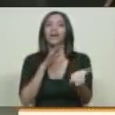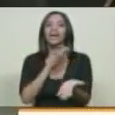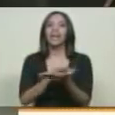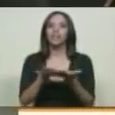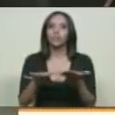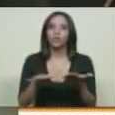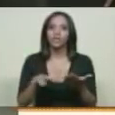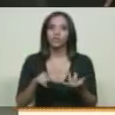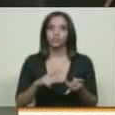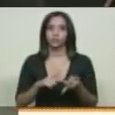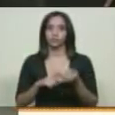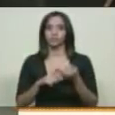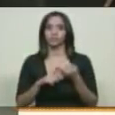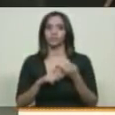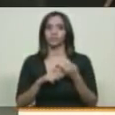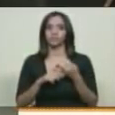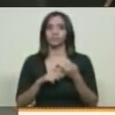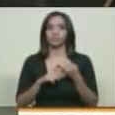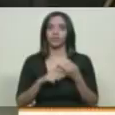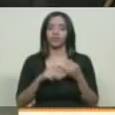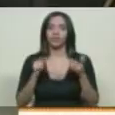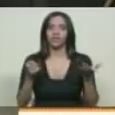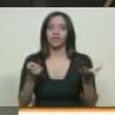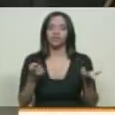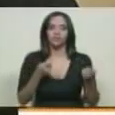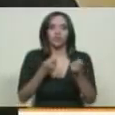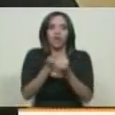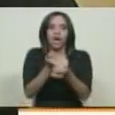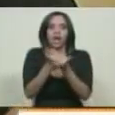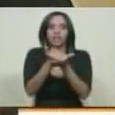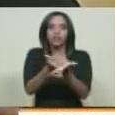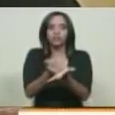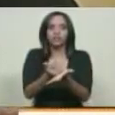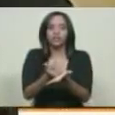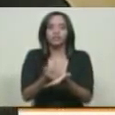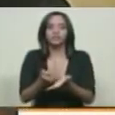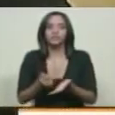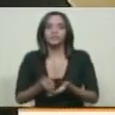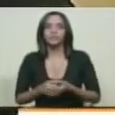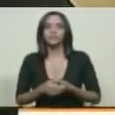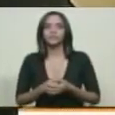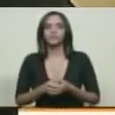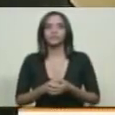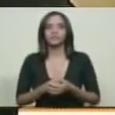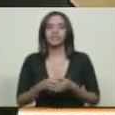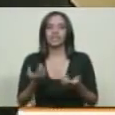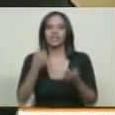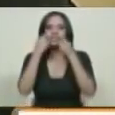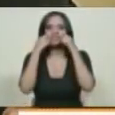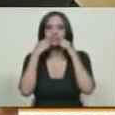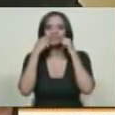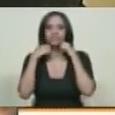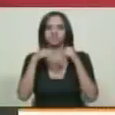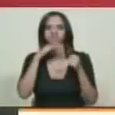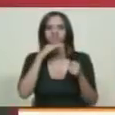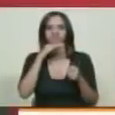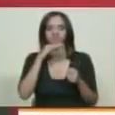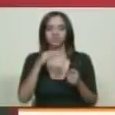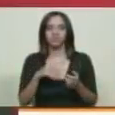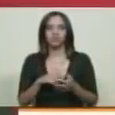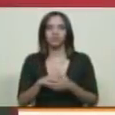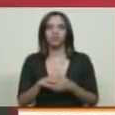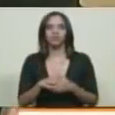¿Eh? Y eso, pues, aquí es donde están los beneficios. No te lo voy a decir. Y se quejan. A veces ni agua, entonces, ni el agua la paga.